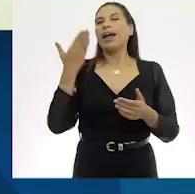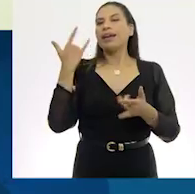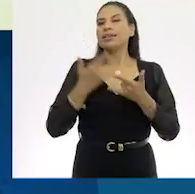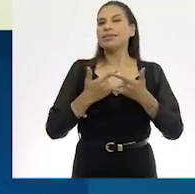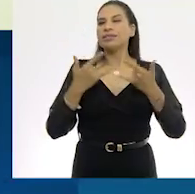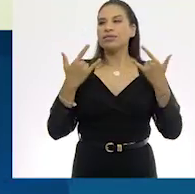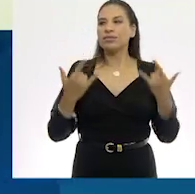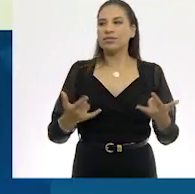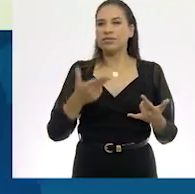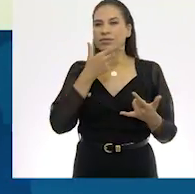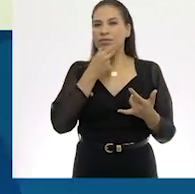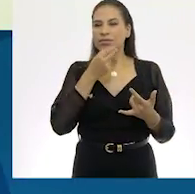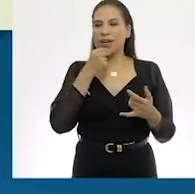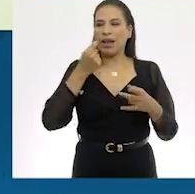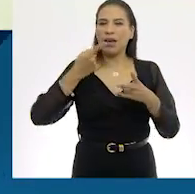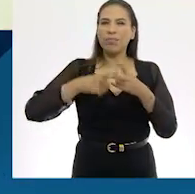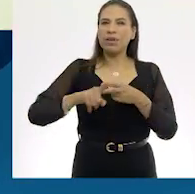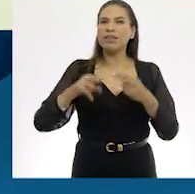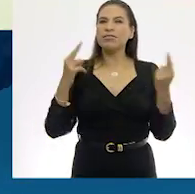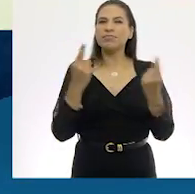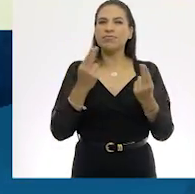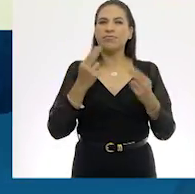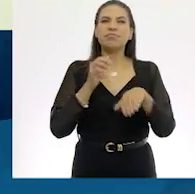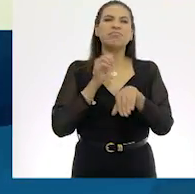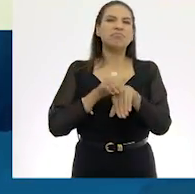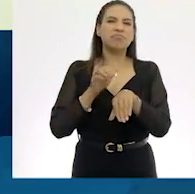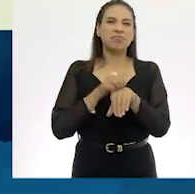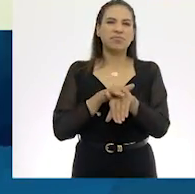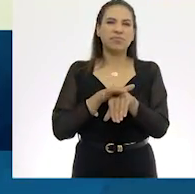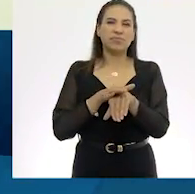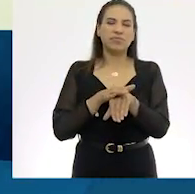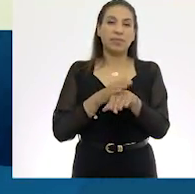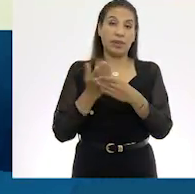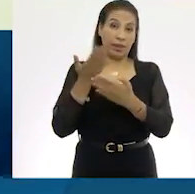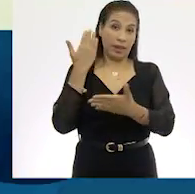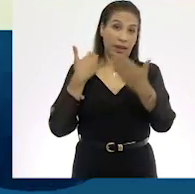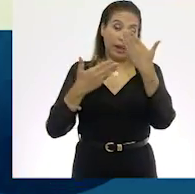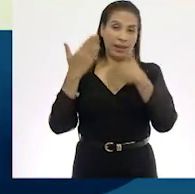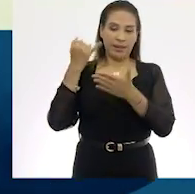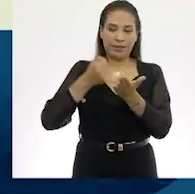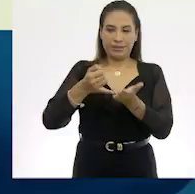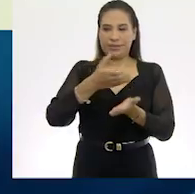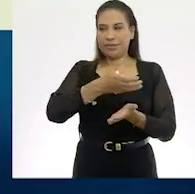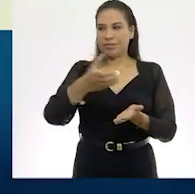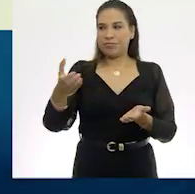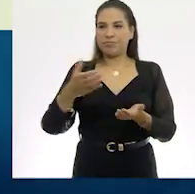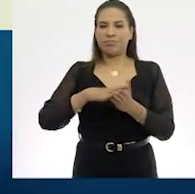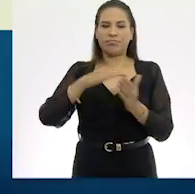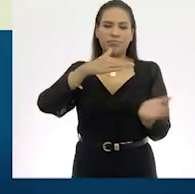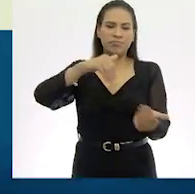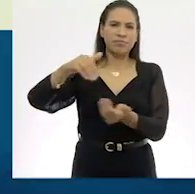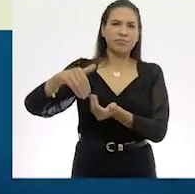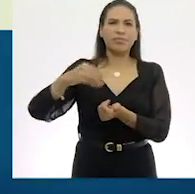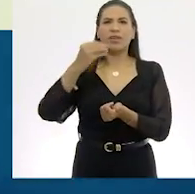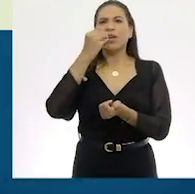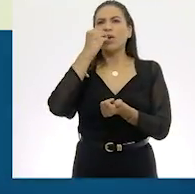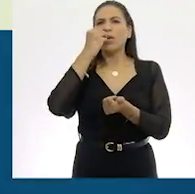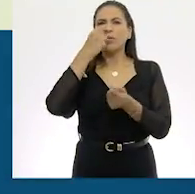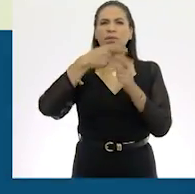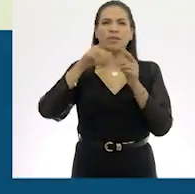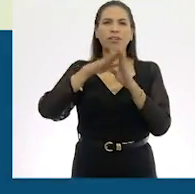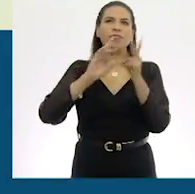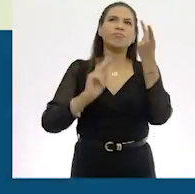historia, los hombres apenas han necesitado los números. Antes de la agricultura, recolectaban alimentos de la